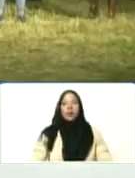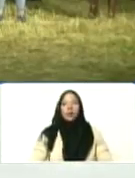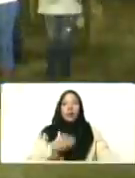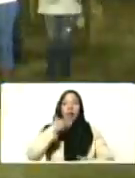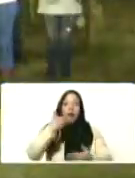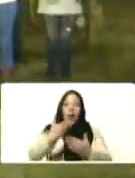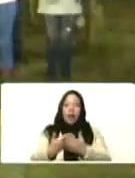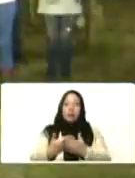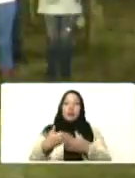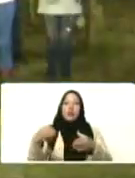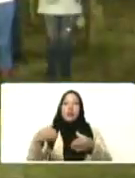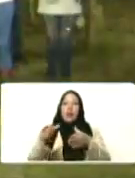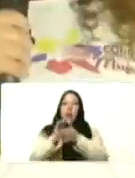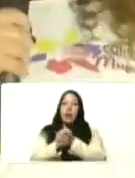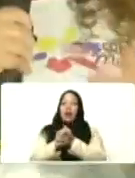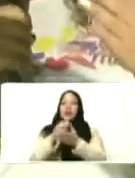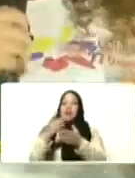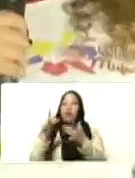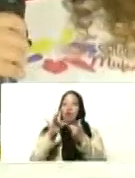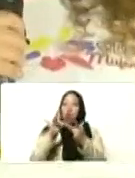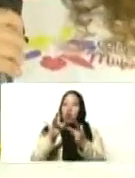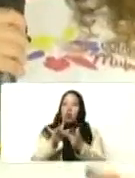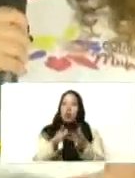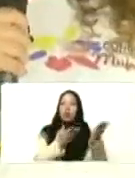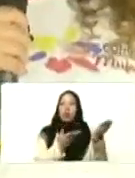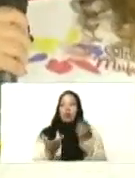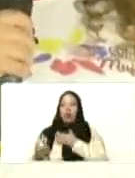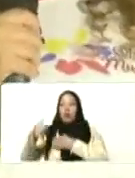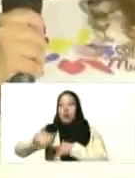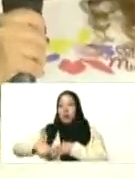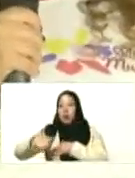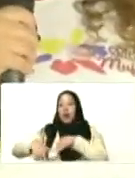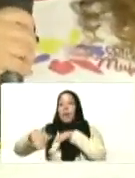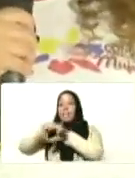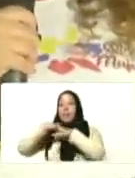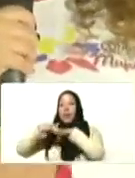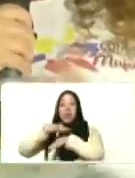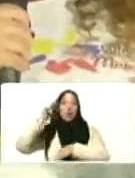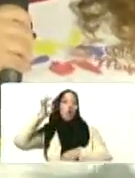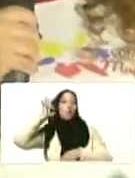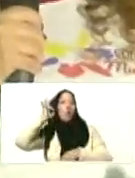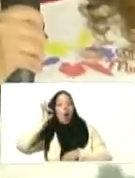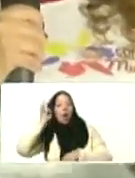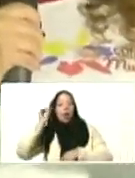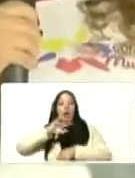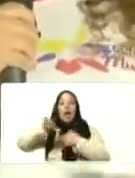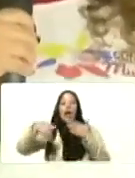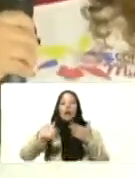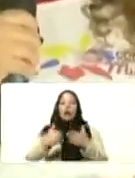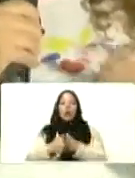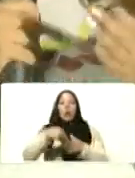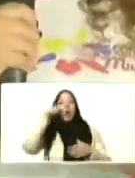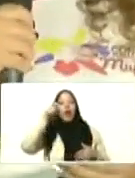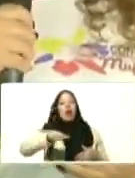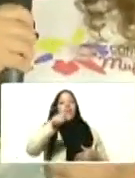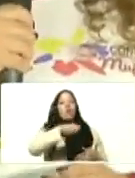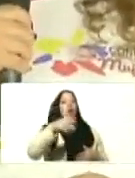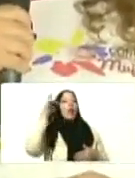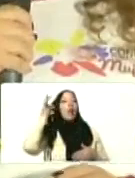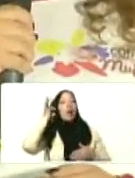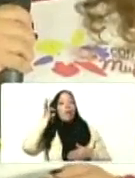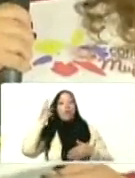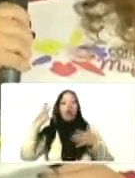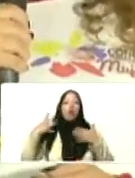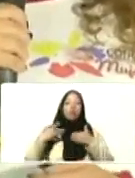Gracias por el pase, presidente. Saludarlo a usted, a la ministra Diva Guzmán y a todo el pueblo mujer que le acompaña. Hoy, Día